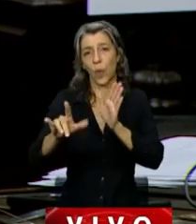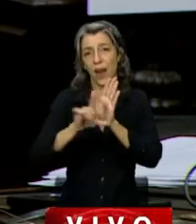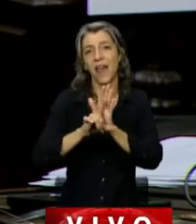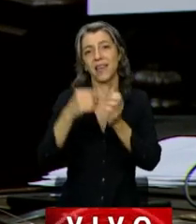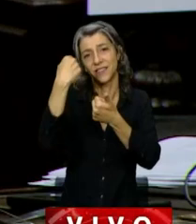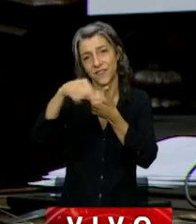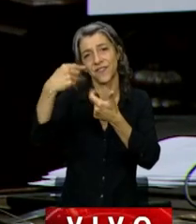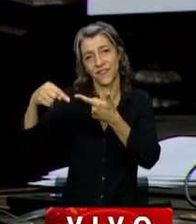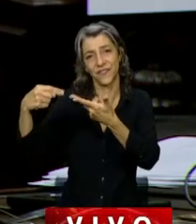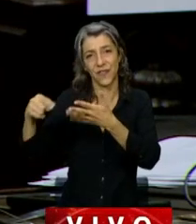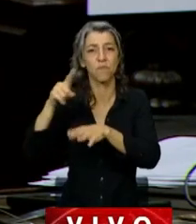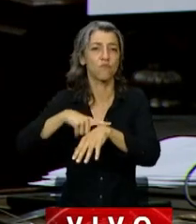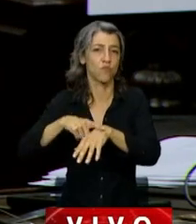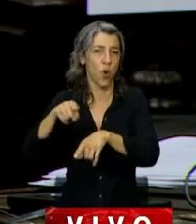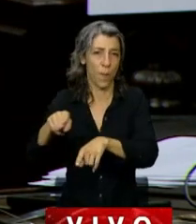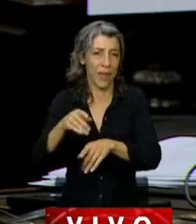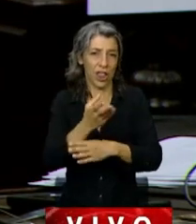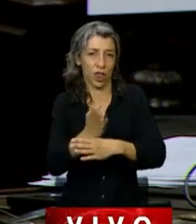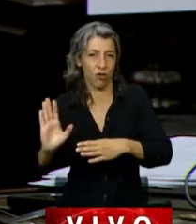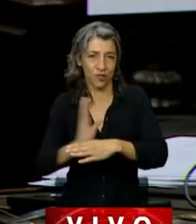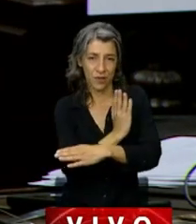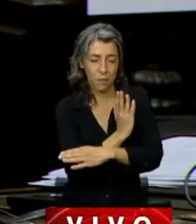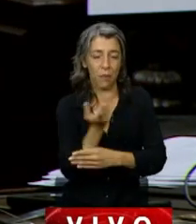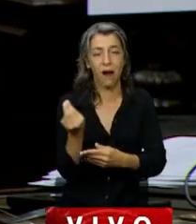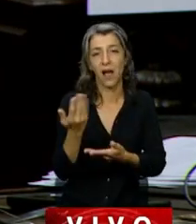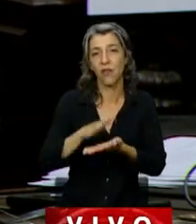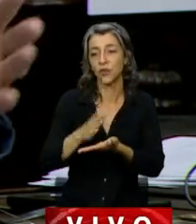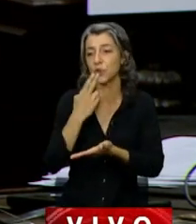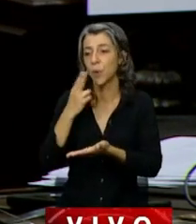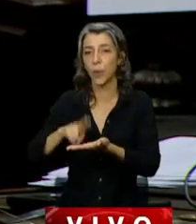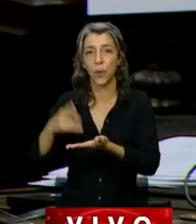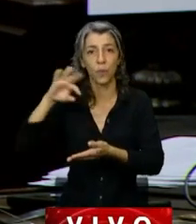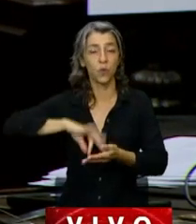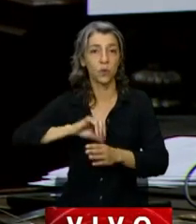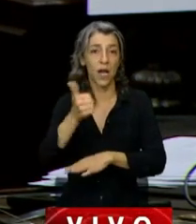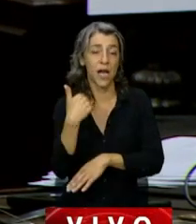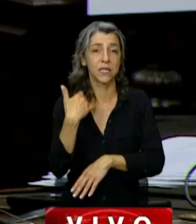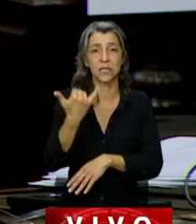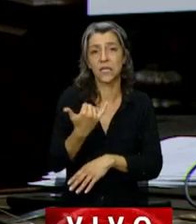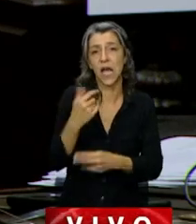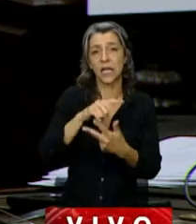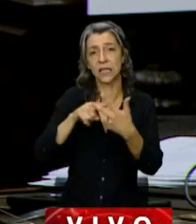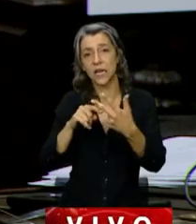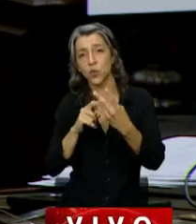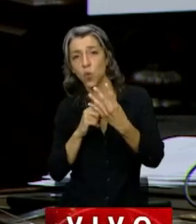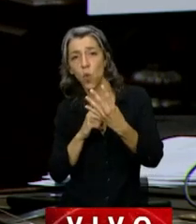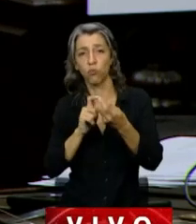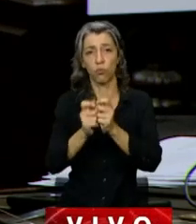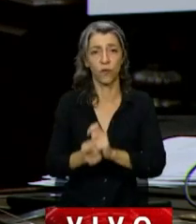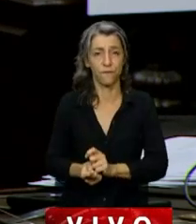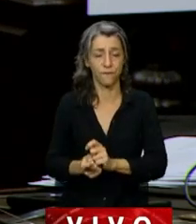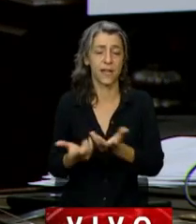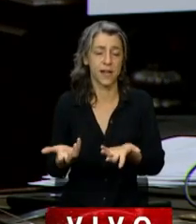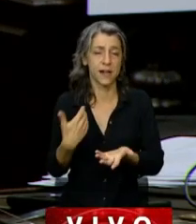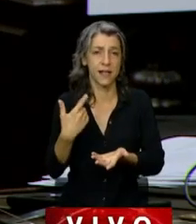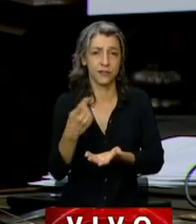políticas de Estado. Creo que el ejemplo de la Ley de Impuesto a las Ganancias, con al menos 3 o 4 modificaciones que se quieren hacer, cuando hay